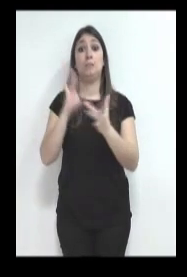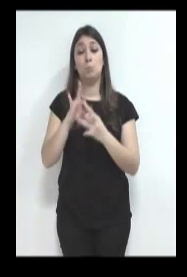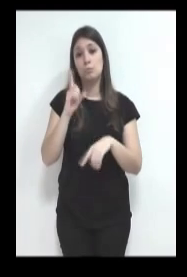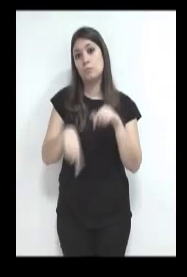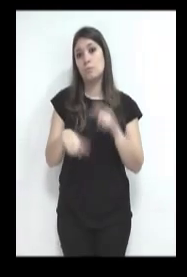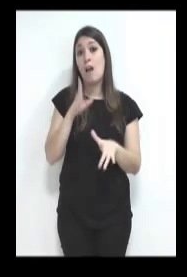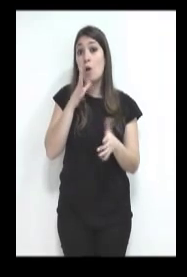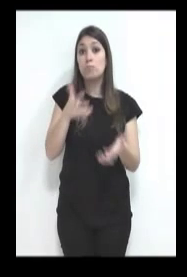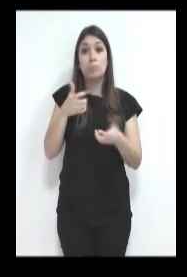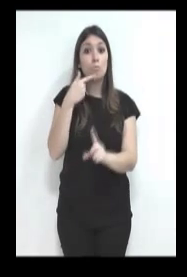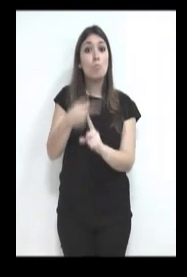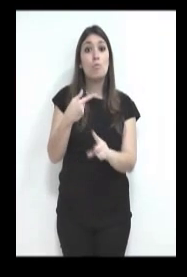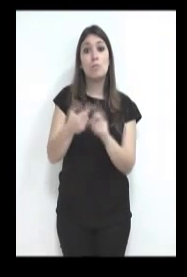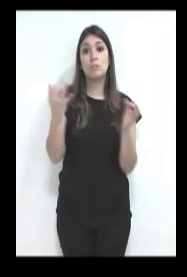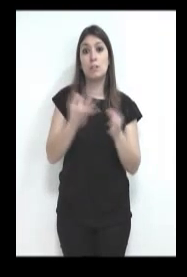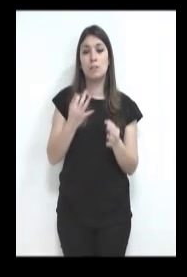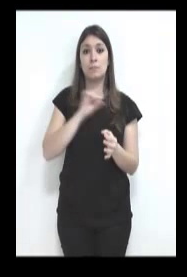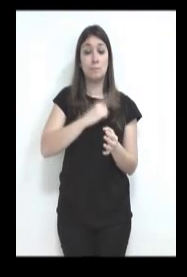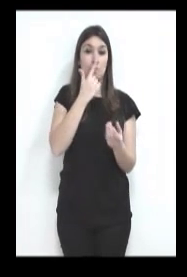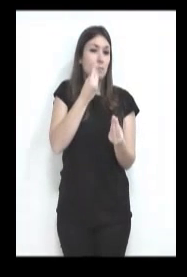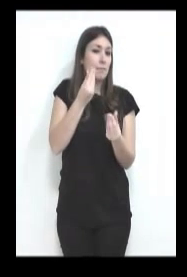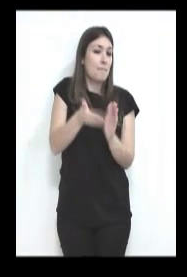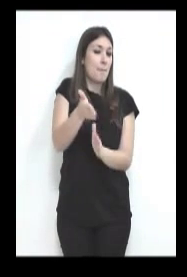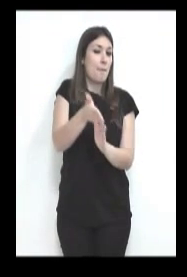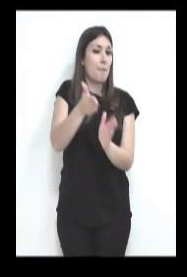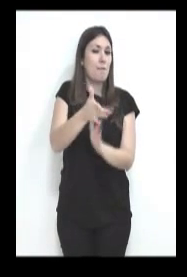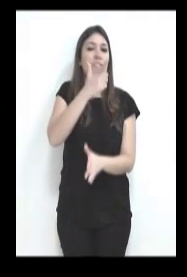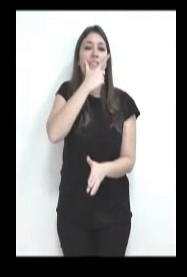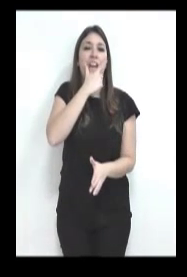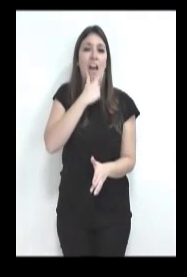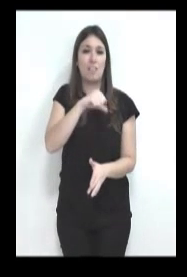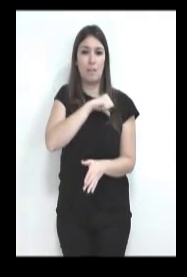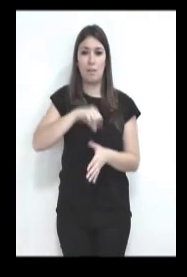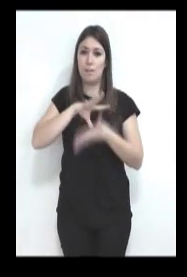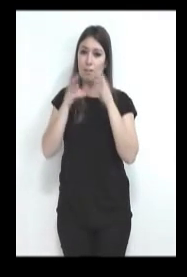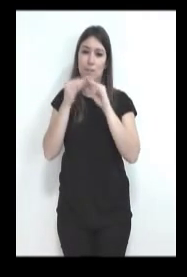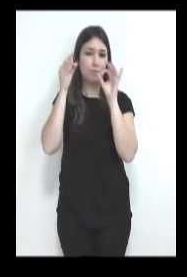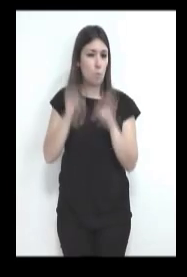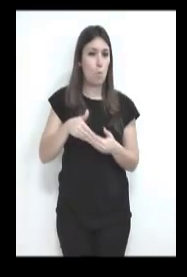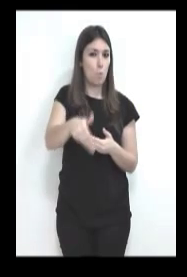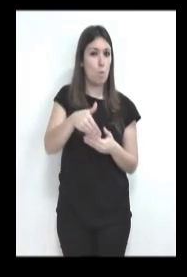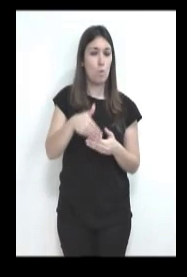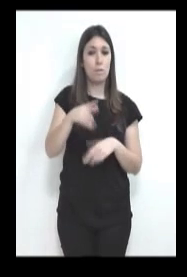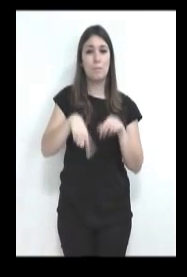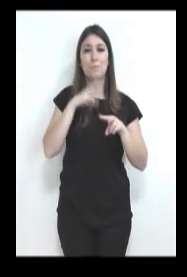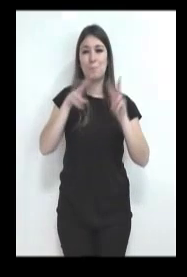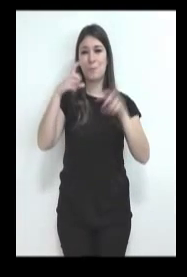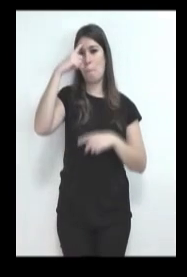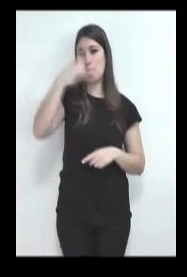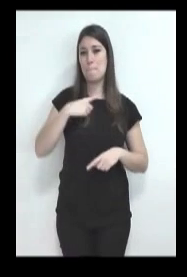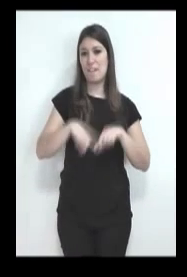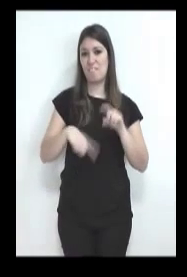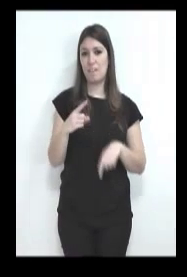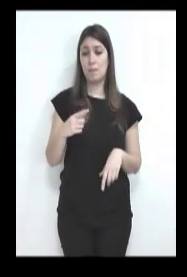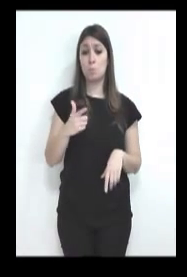ventaja que tenemos es que todo parece indicar que va a ser muy fácil de personalizar, que vamos a poder tener perfiles y el que